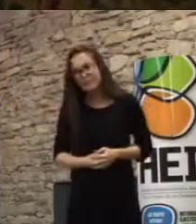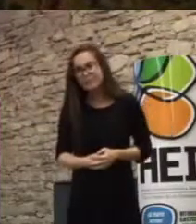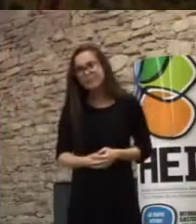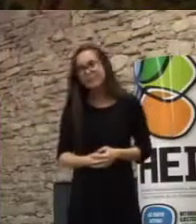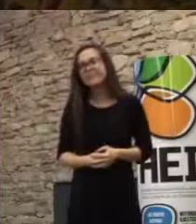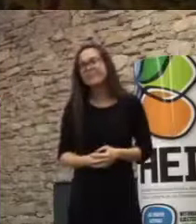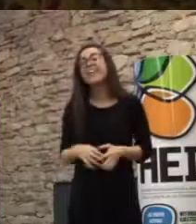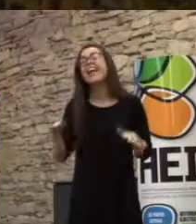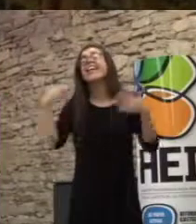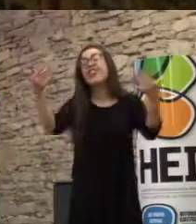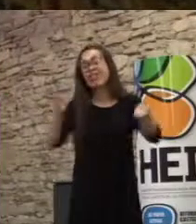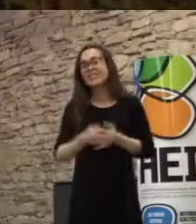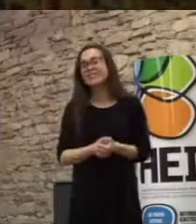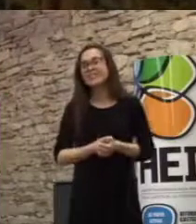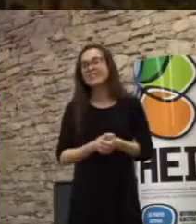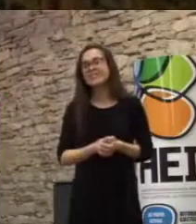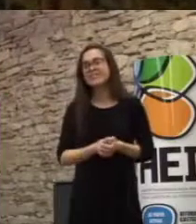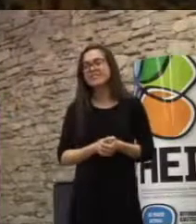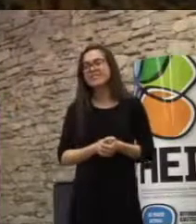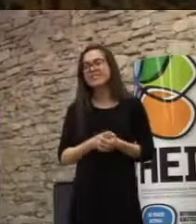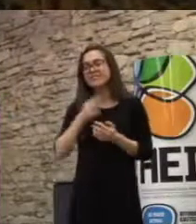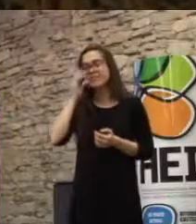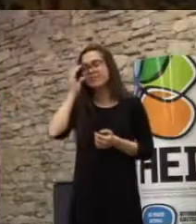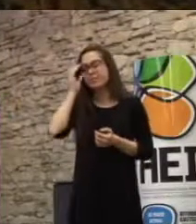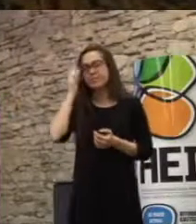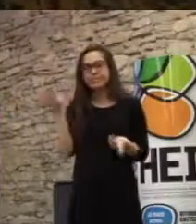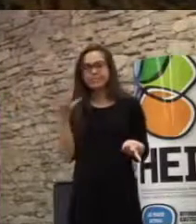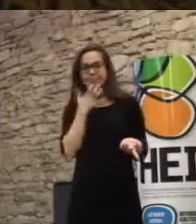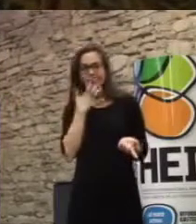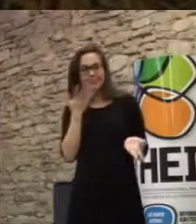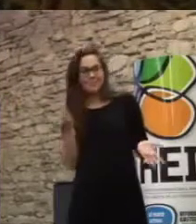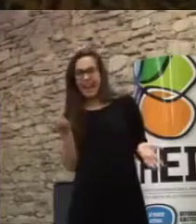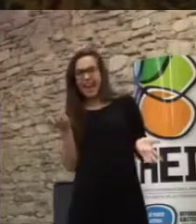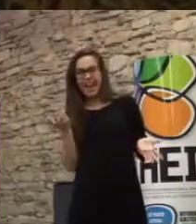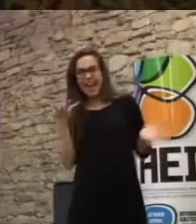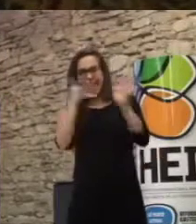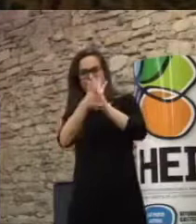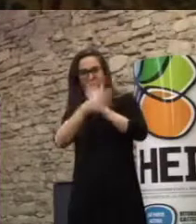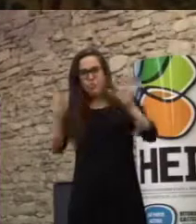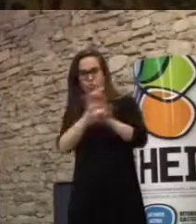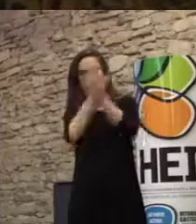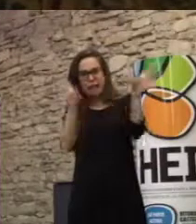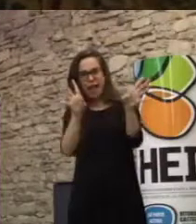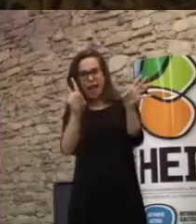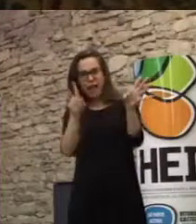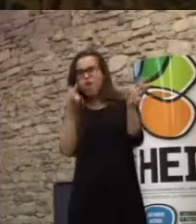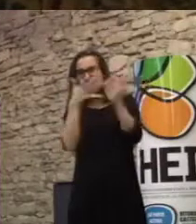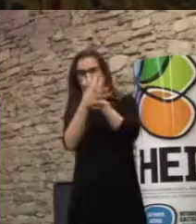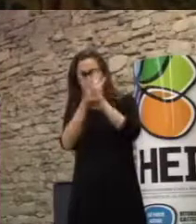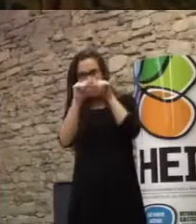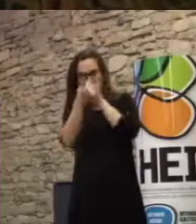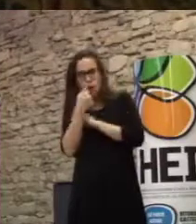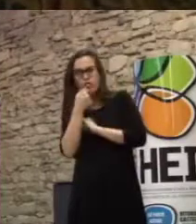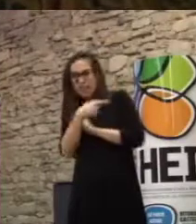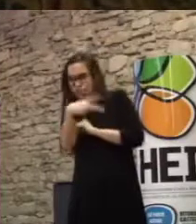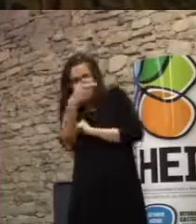entonces qué ocurre si las cirugías son muy claras no lo veas dicho no después de la acción pero podemos hacer al